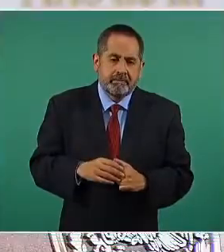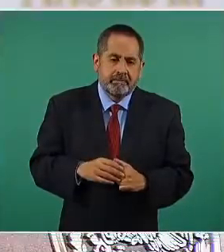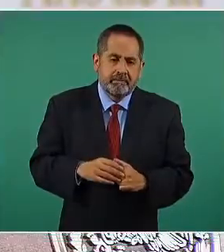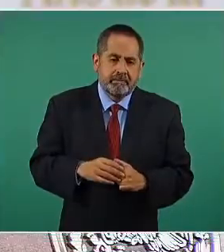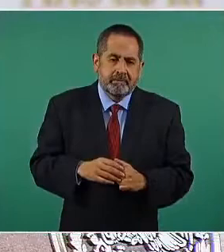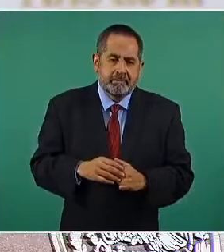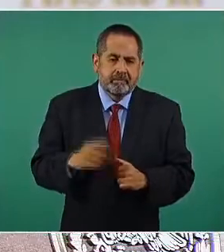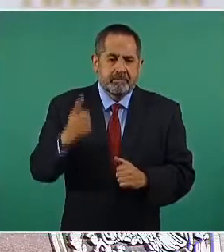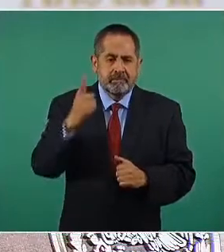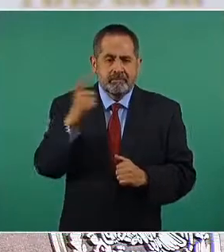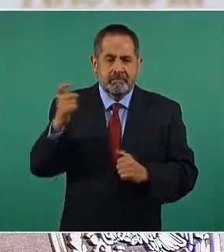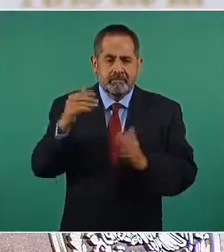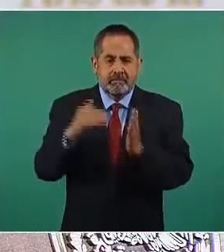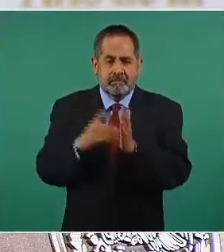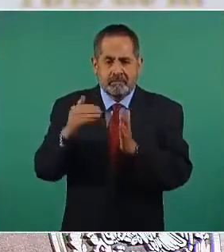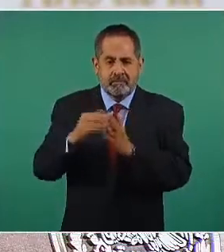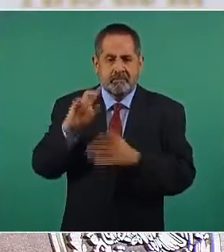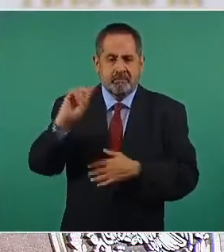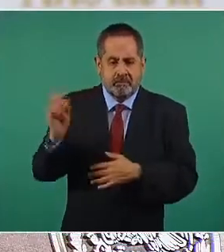de $100 millones